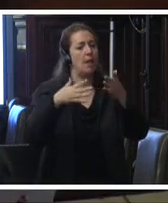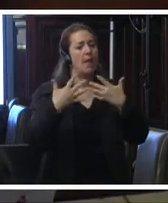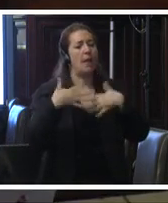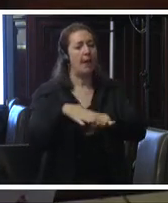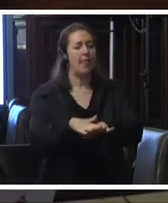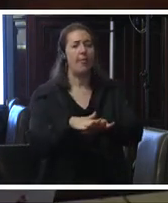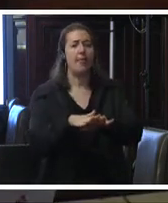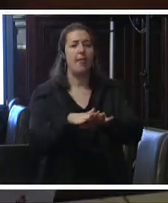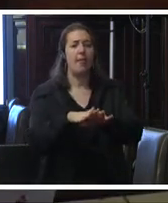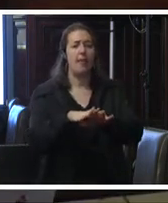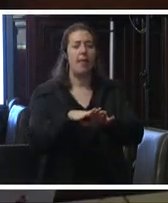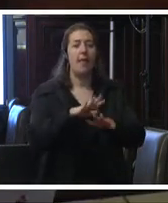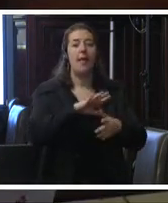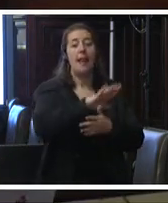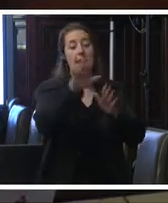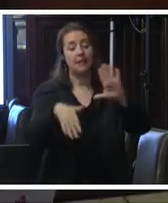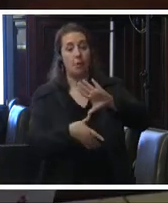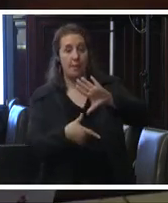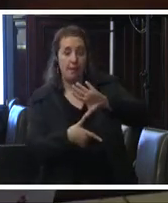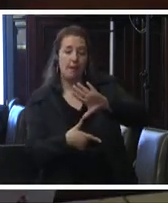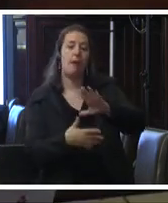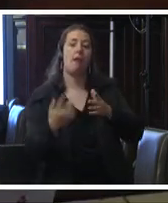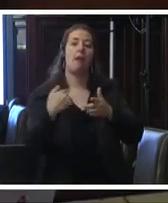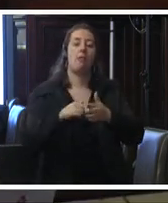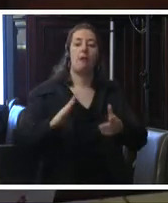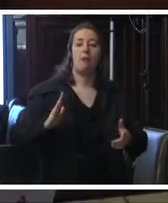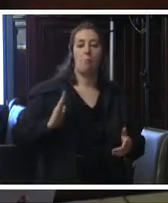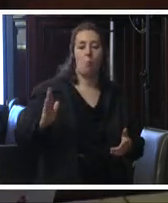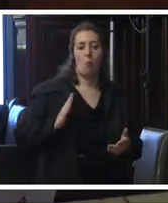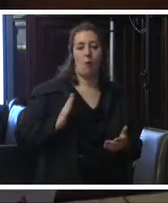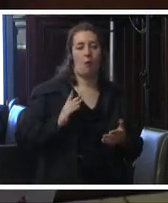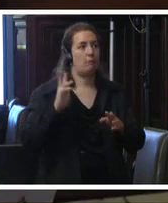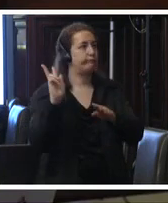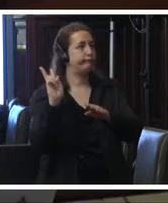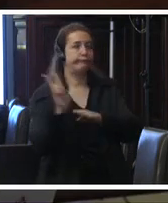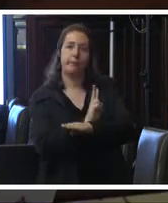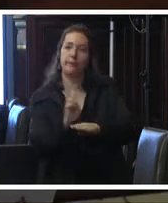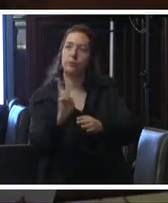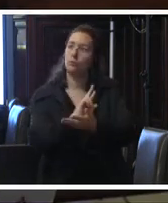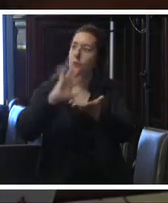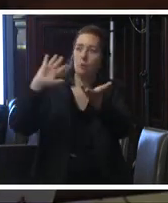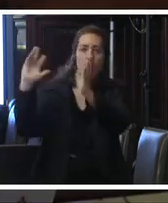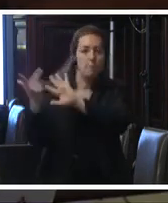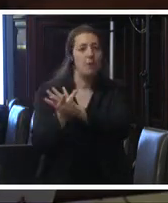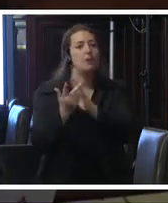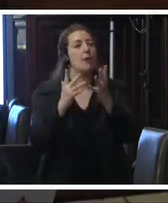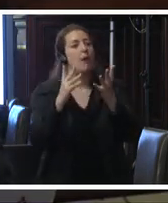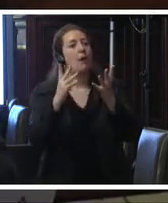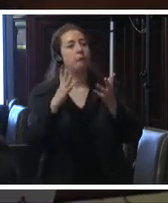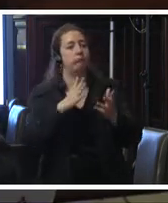Mujeres Defensoras de Derechos Sociales y Ambientales, que está conformada por varias